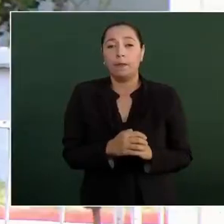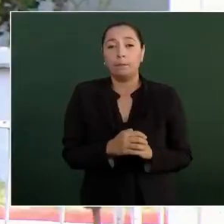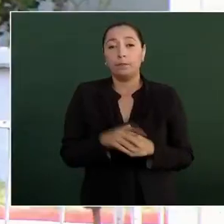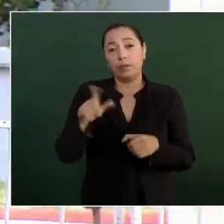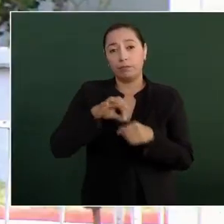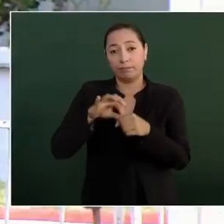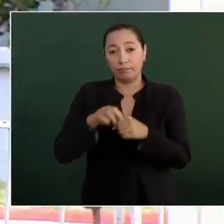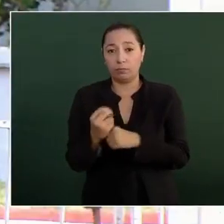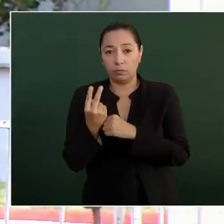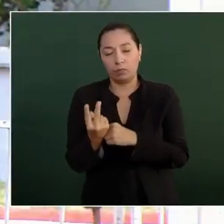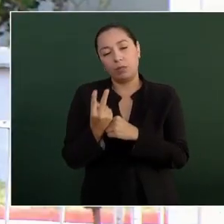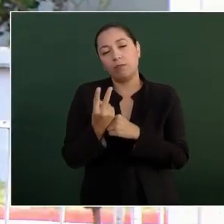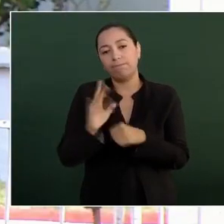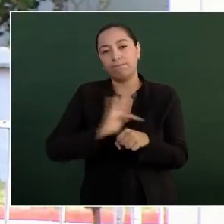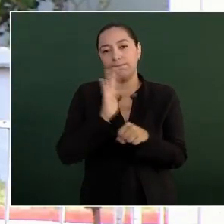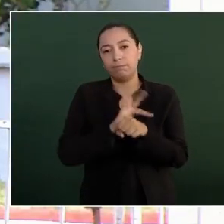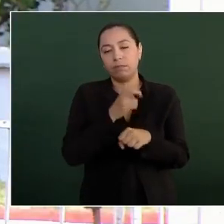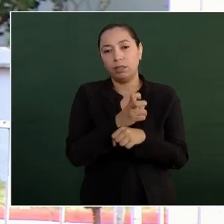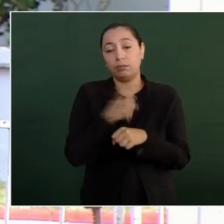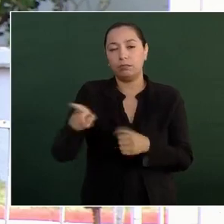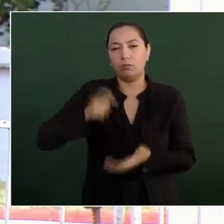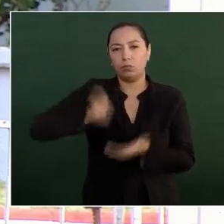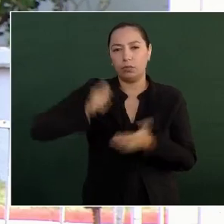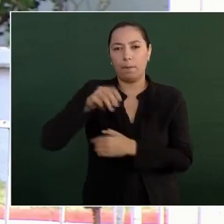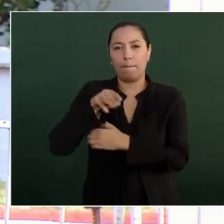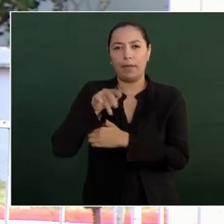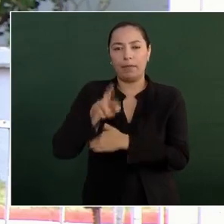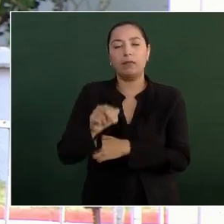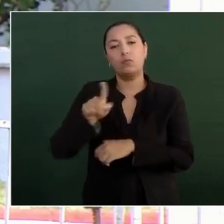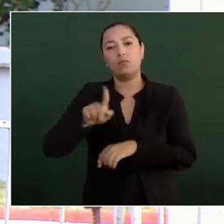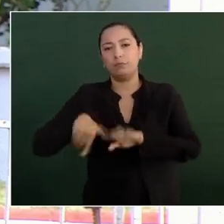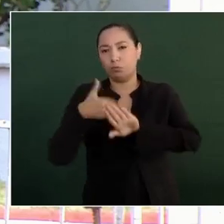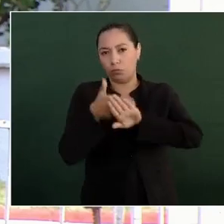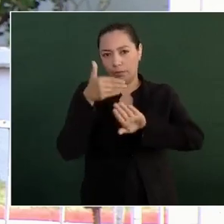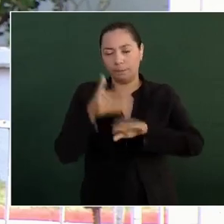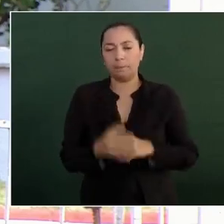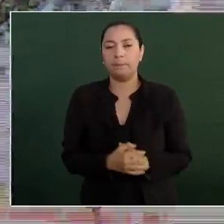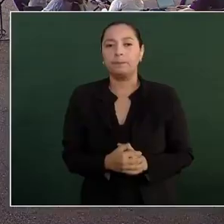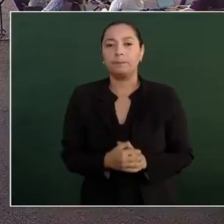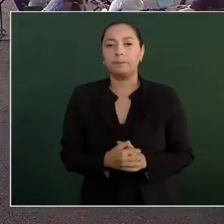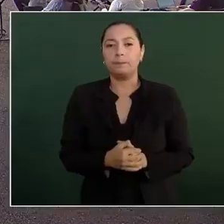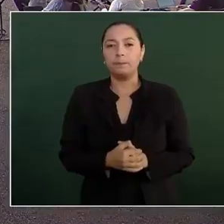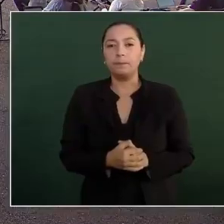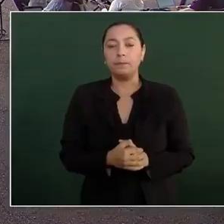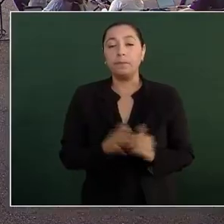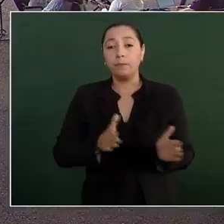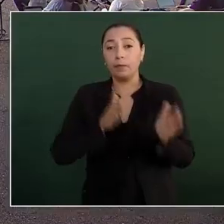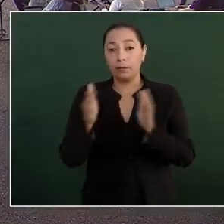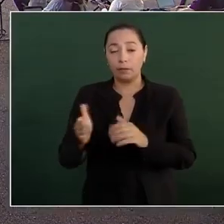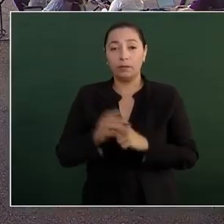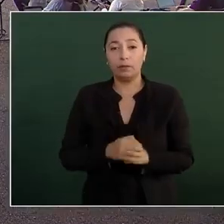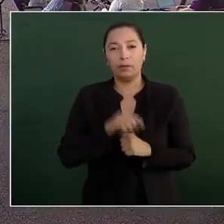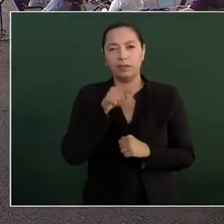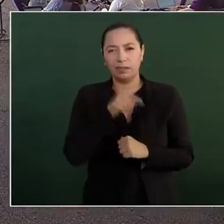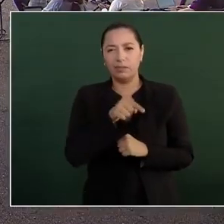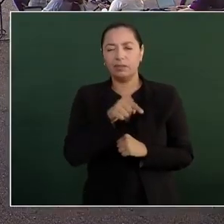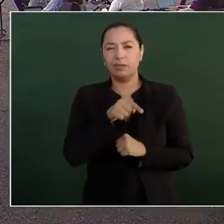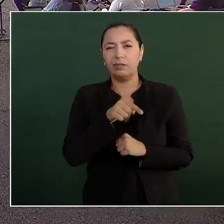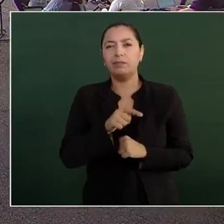a favor y el juez Martín Soto Ortiz en contra. Adelante. El caso del